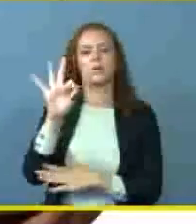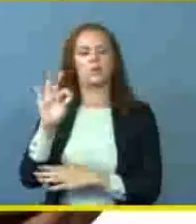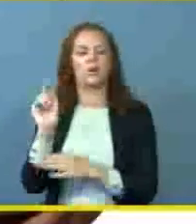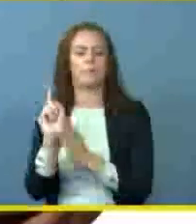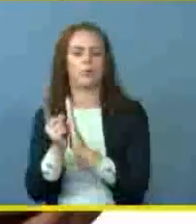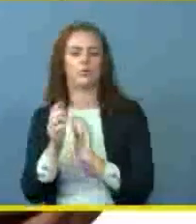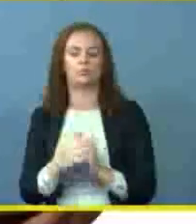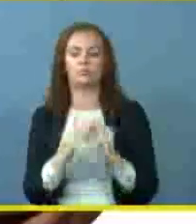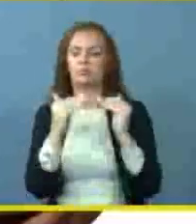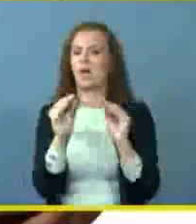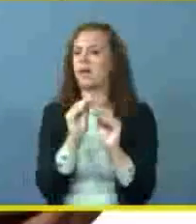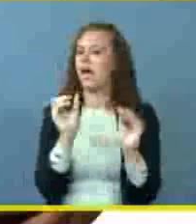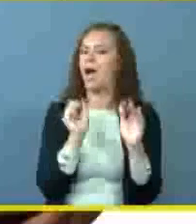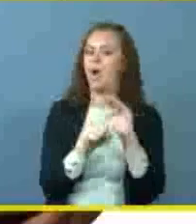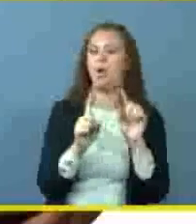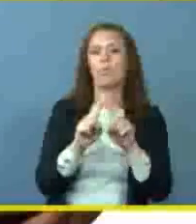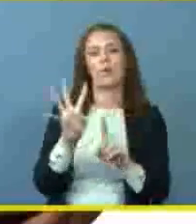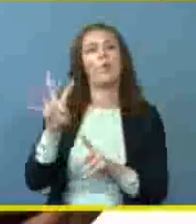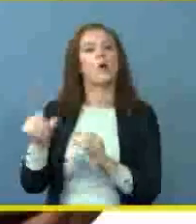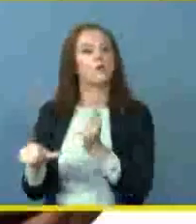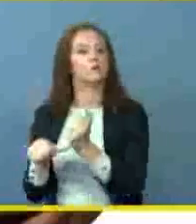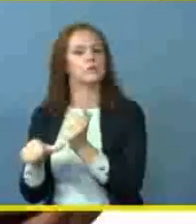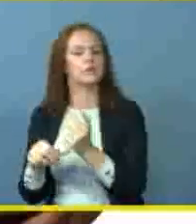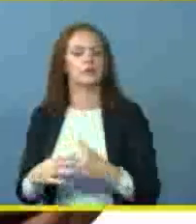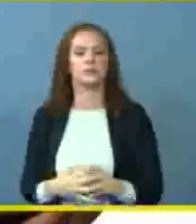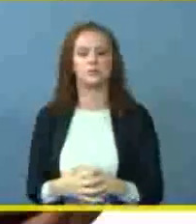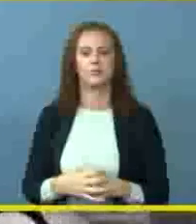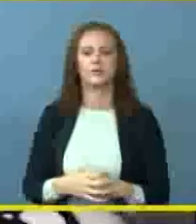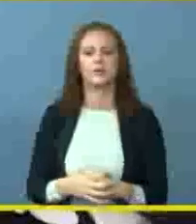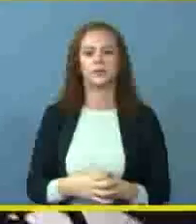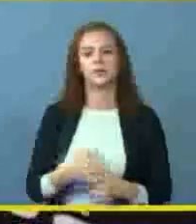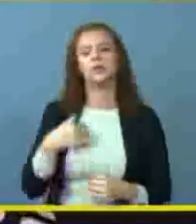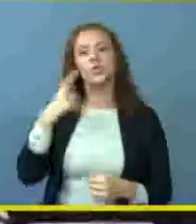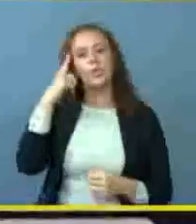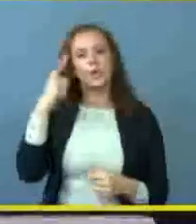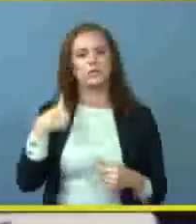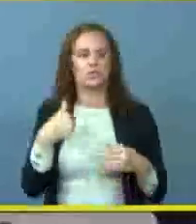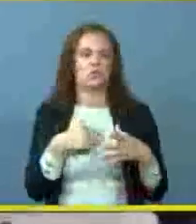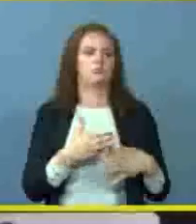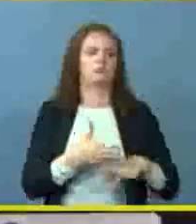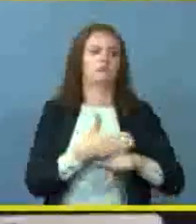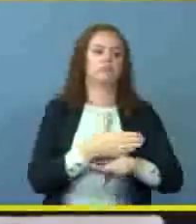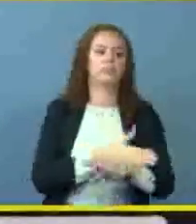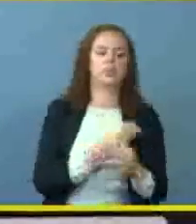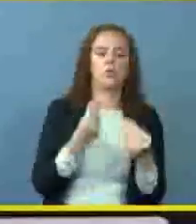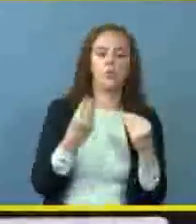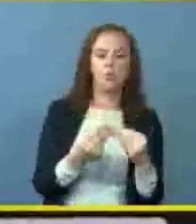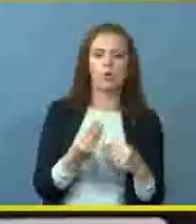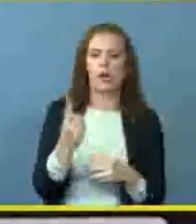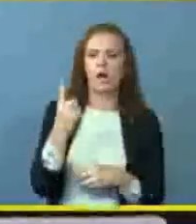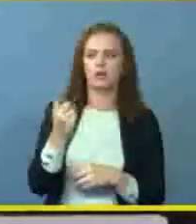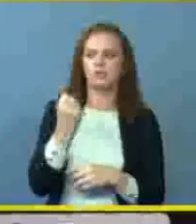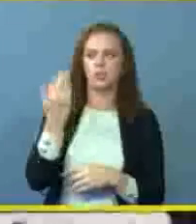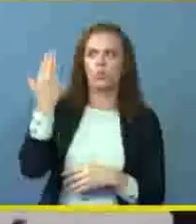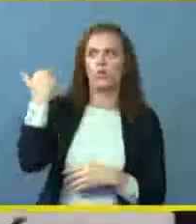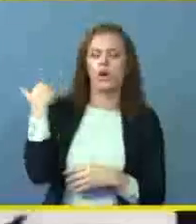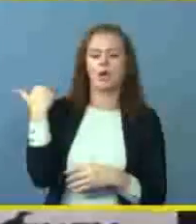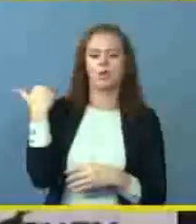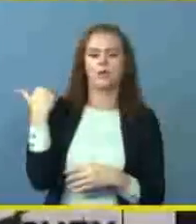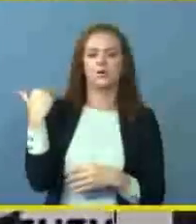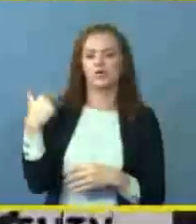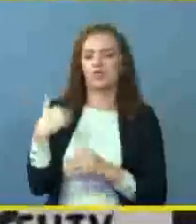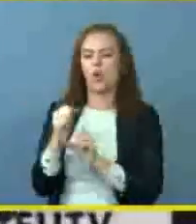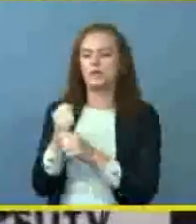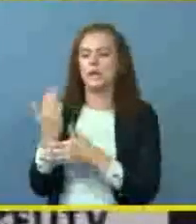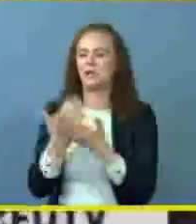minutos. Ningún gol, pero 4 asistencias. Yo pienso que he crecido mucho, que digamos, hace un año uno